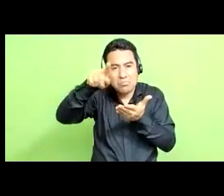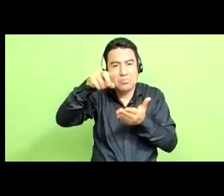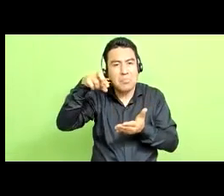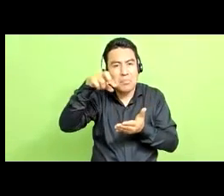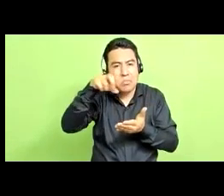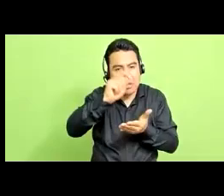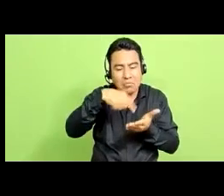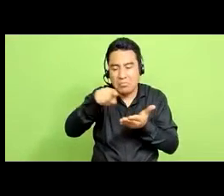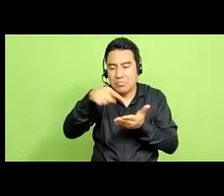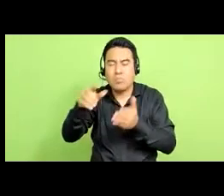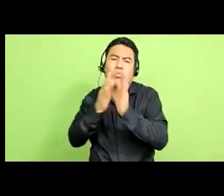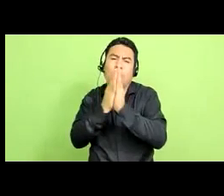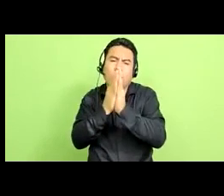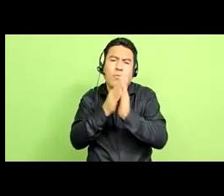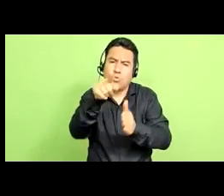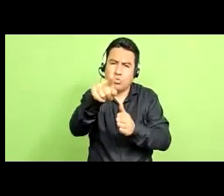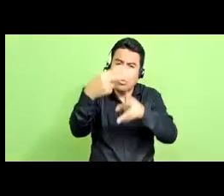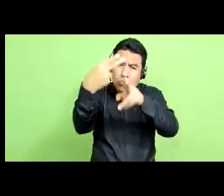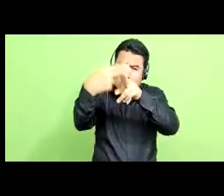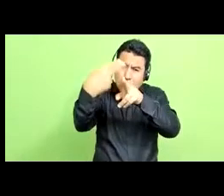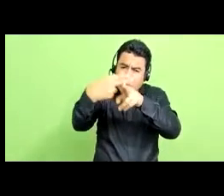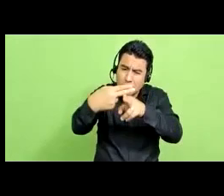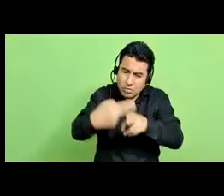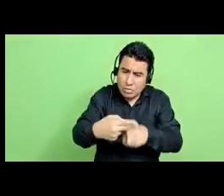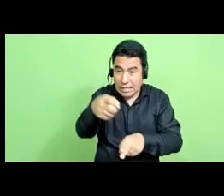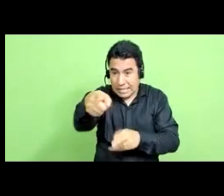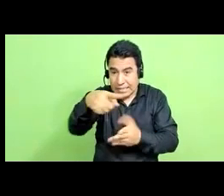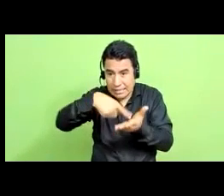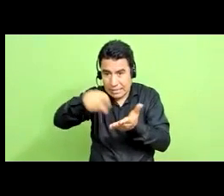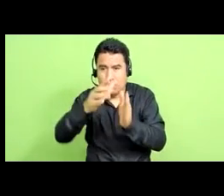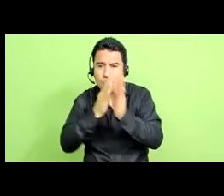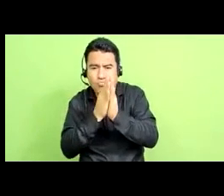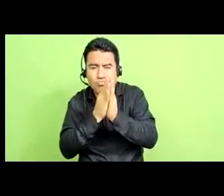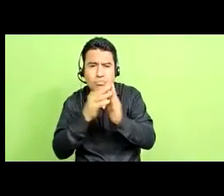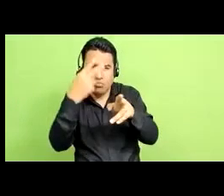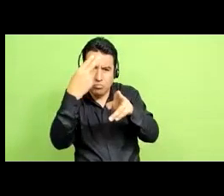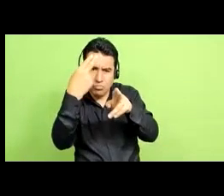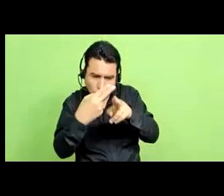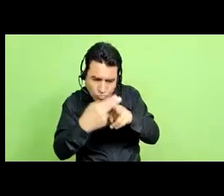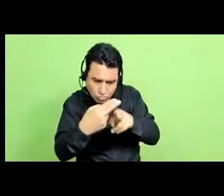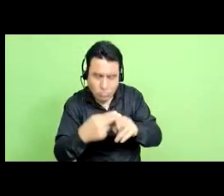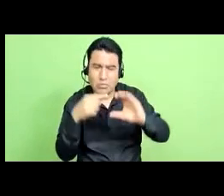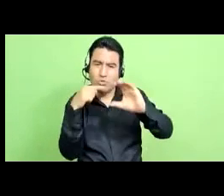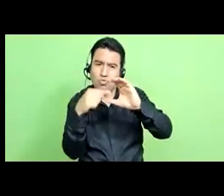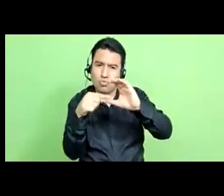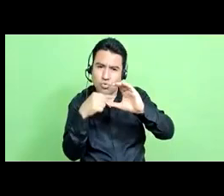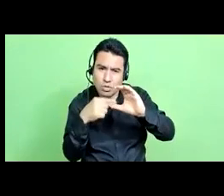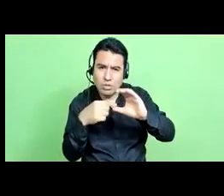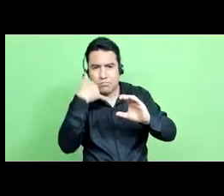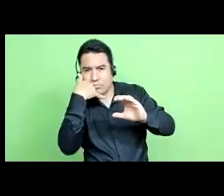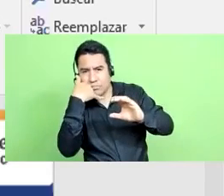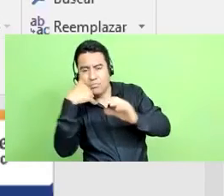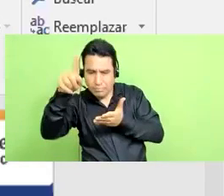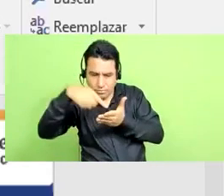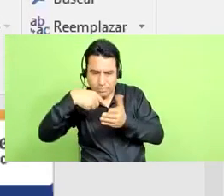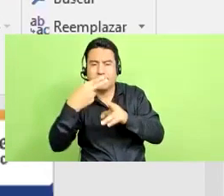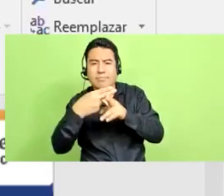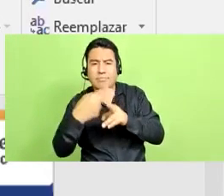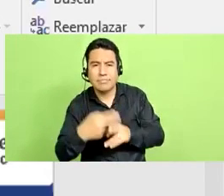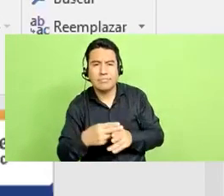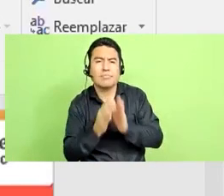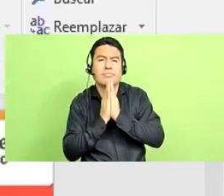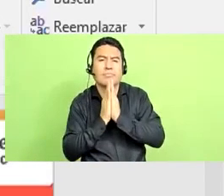los por favor nuevamente compartan el link por tercera vez estamos señalando el tema